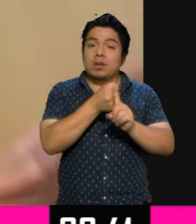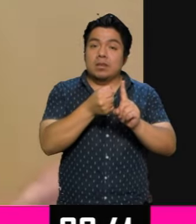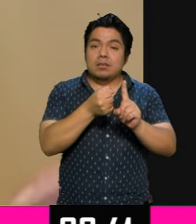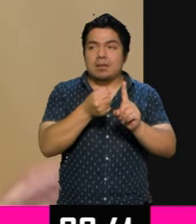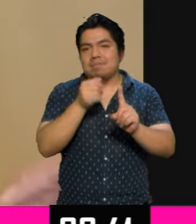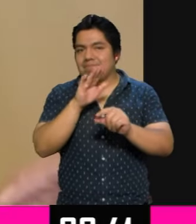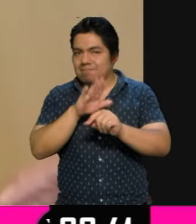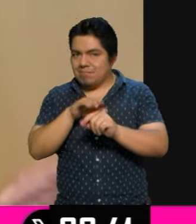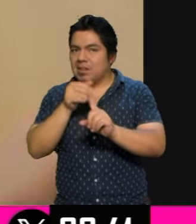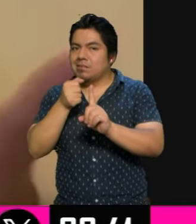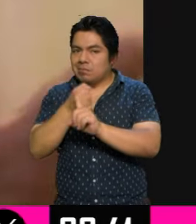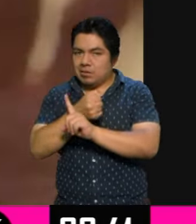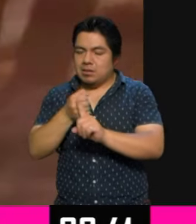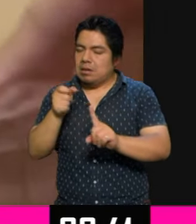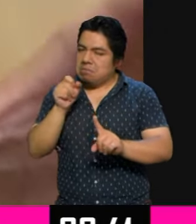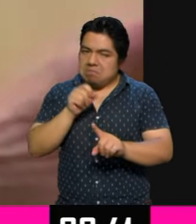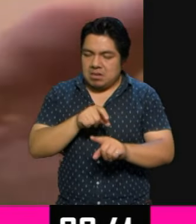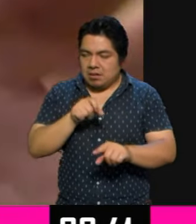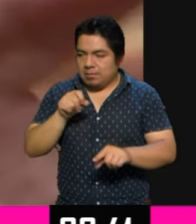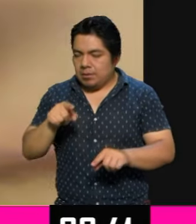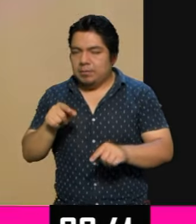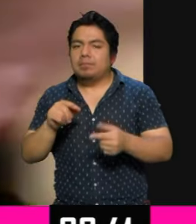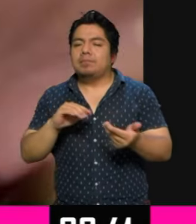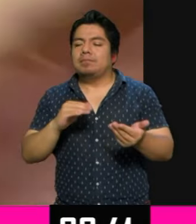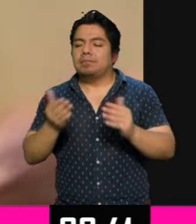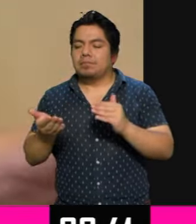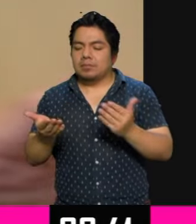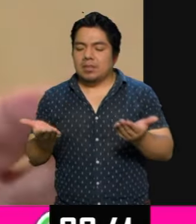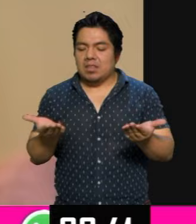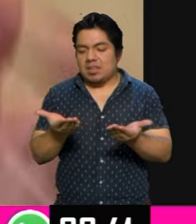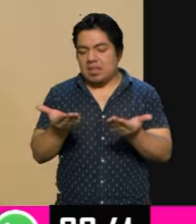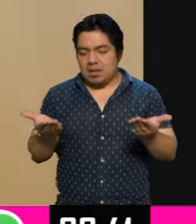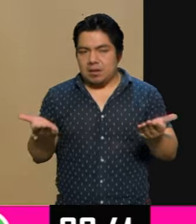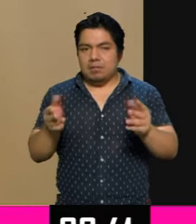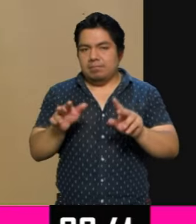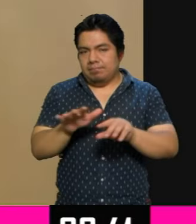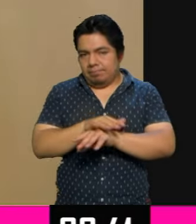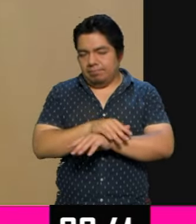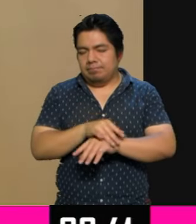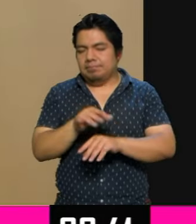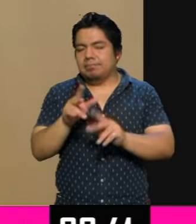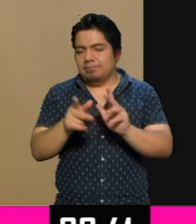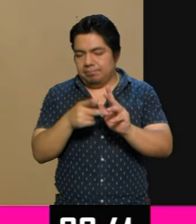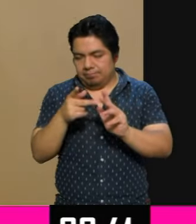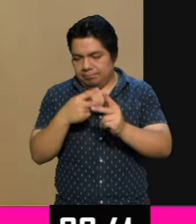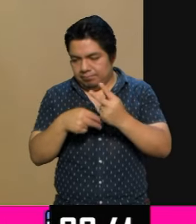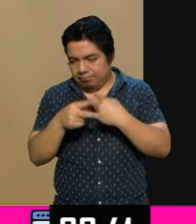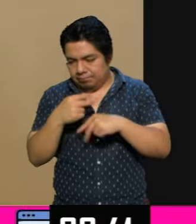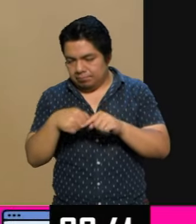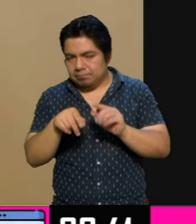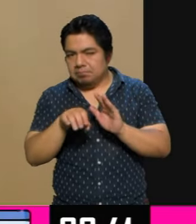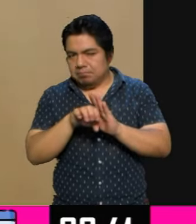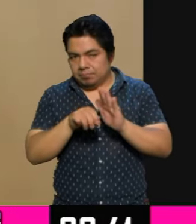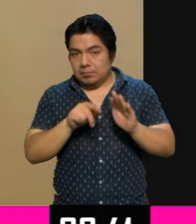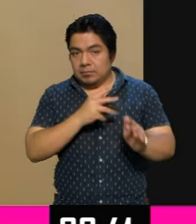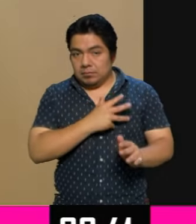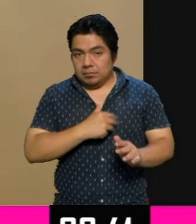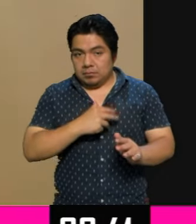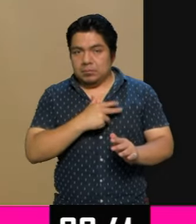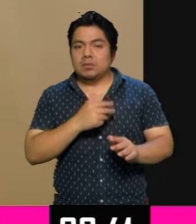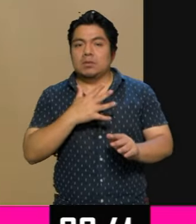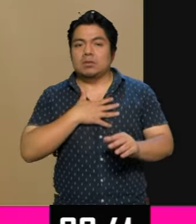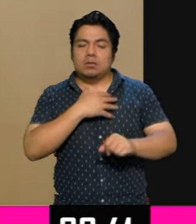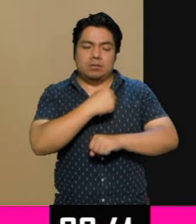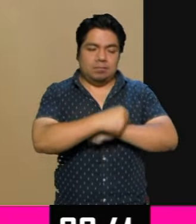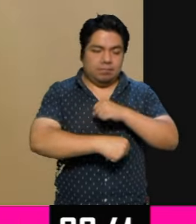Es este mismo principio, pero puesto en otros contextos. Entonces volvemos. Si yo amarro a mi hijo, en mí